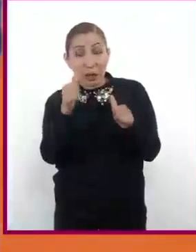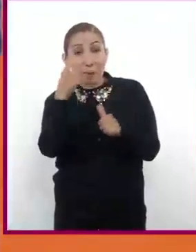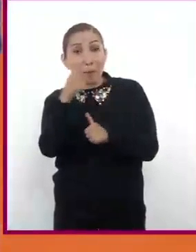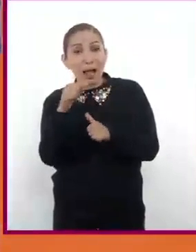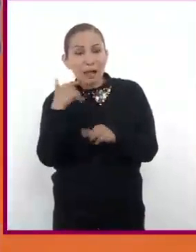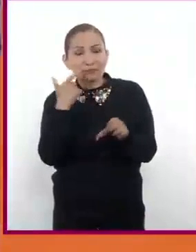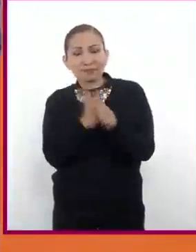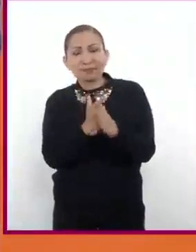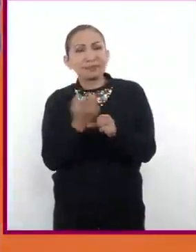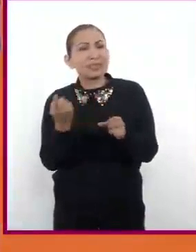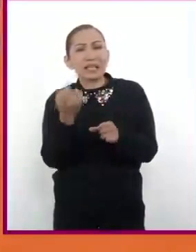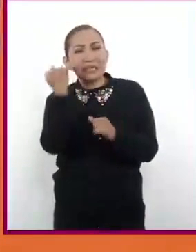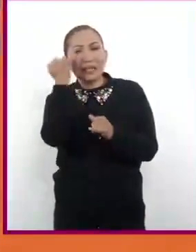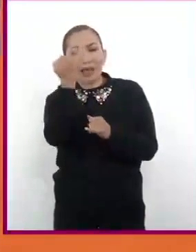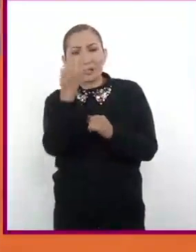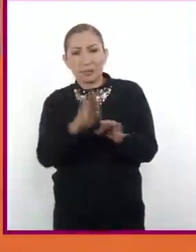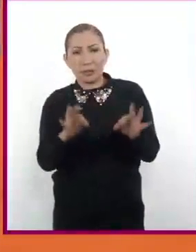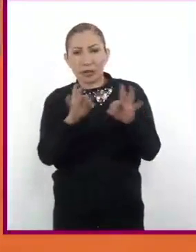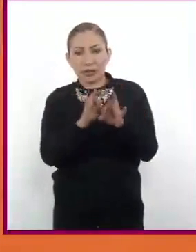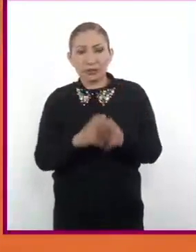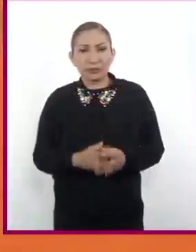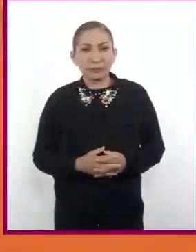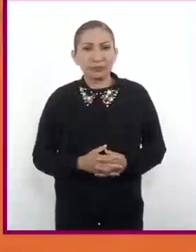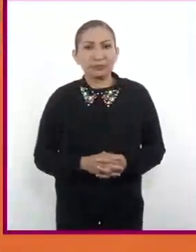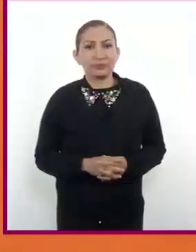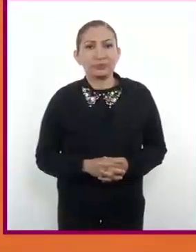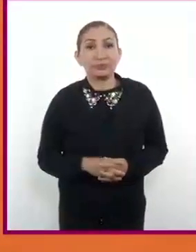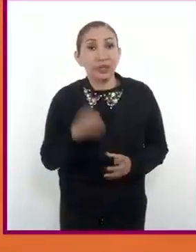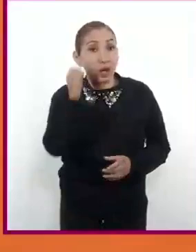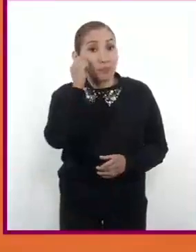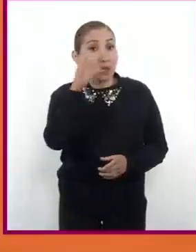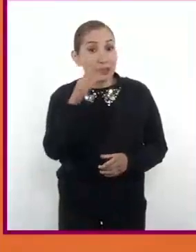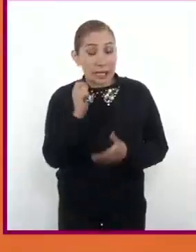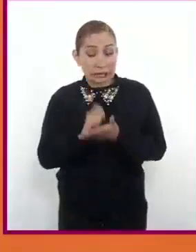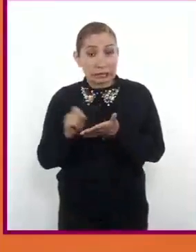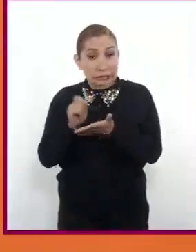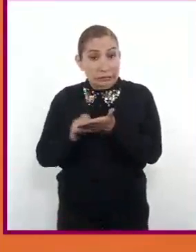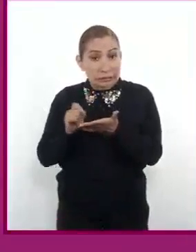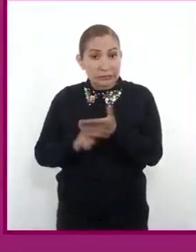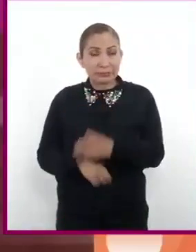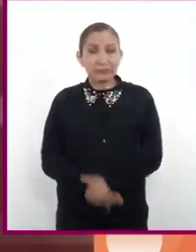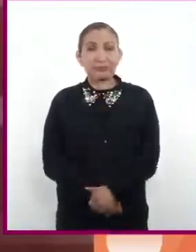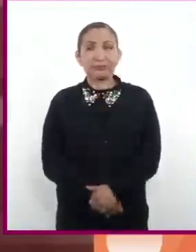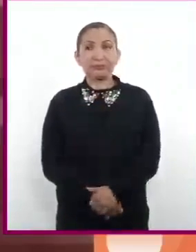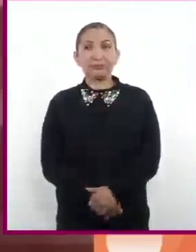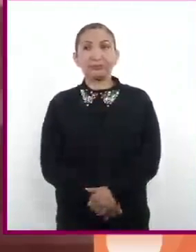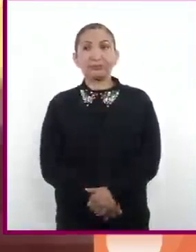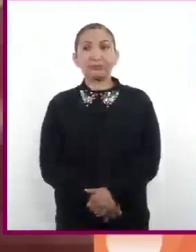que identifiquen las ideas relevantes. No olviden hacer apuntes.